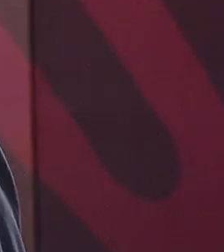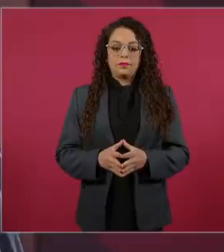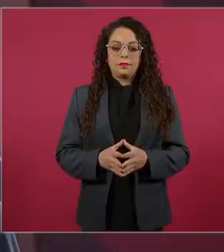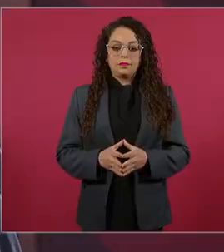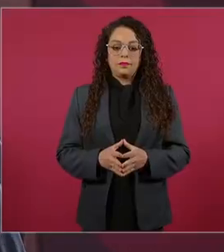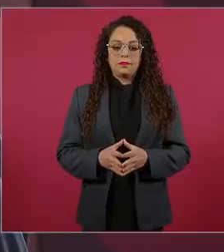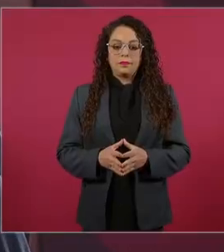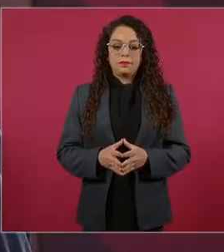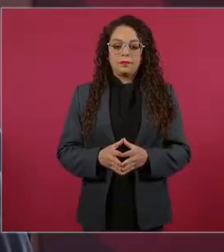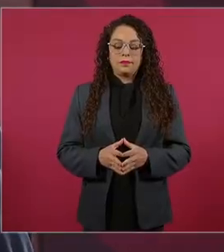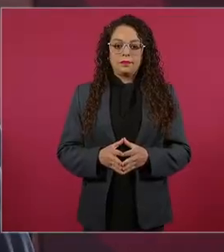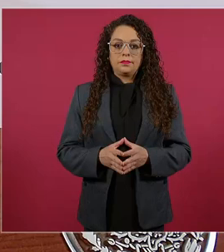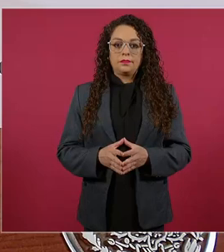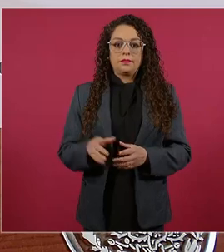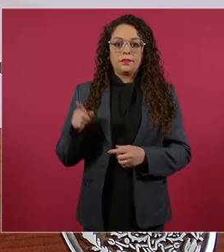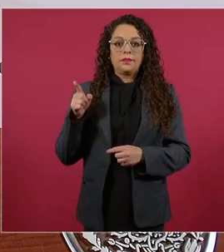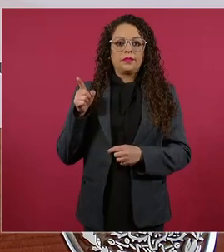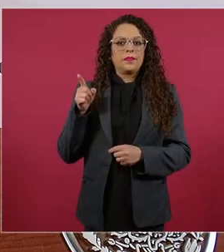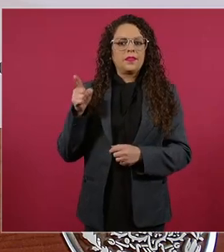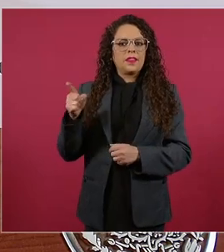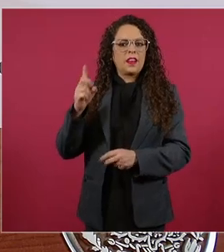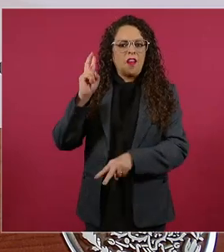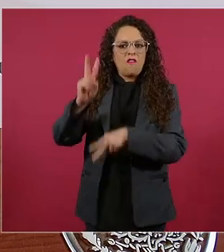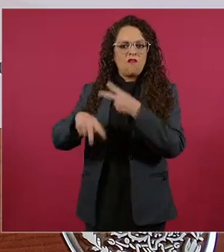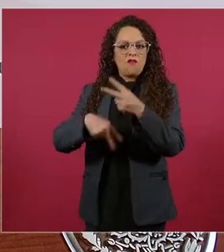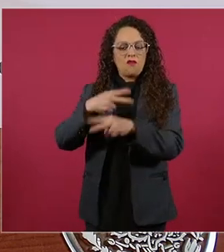García Luna, en